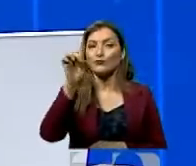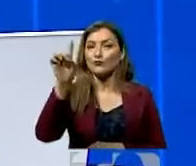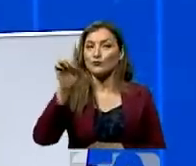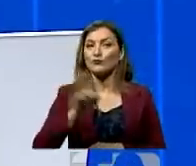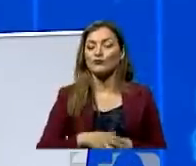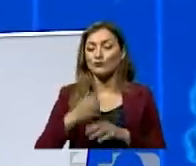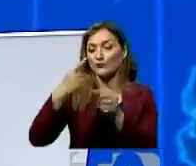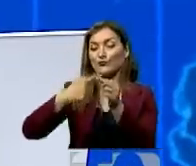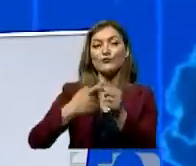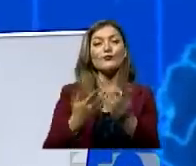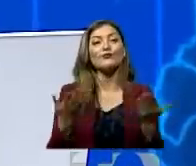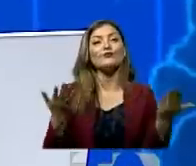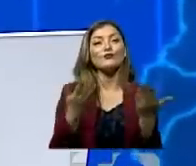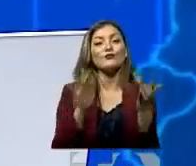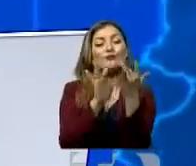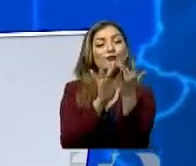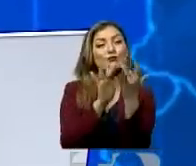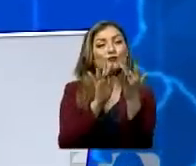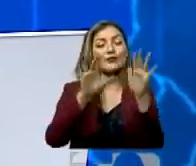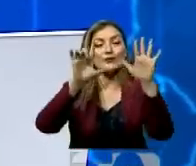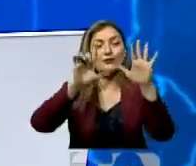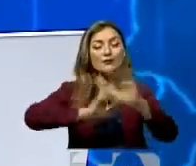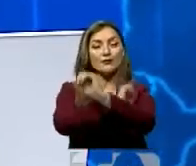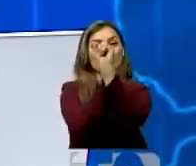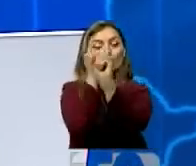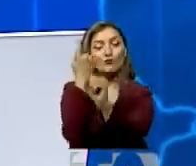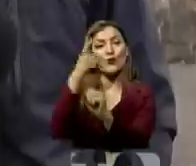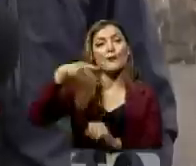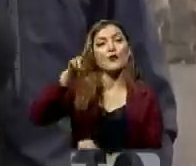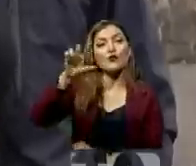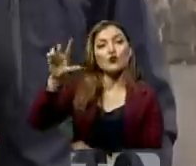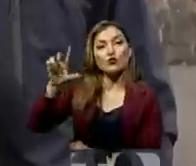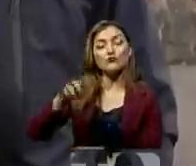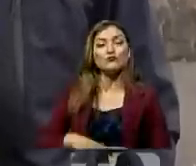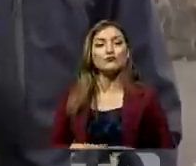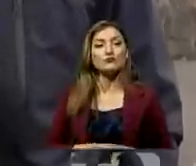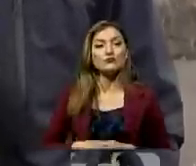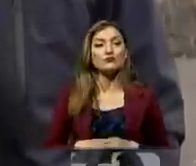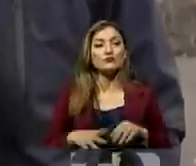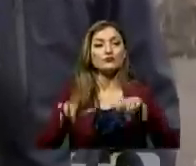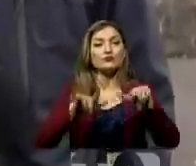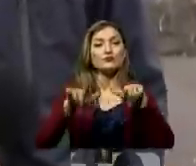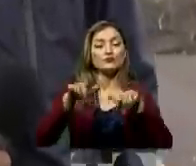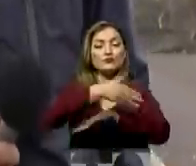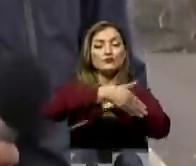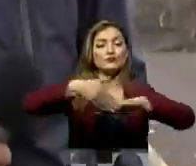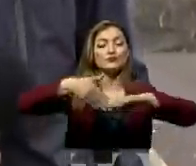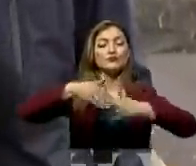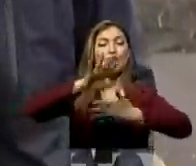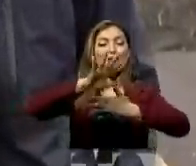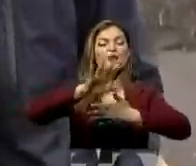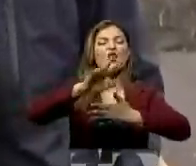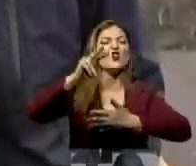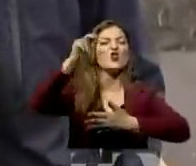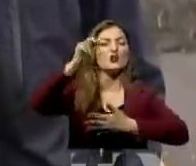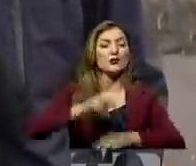quitó ahora vamos inmediatamente 7 y 11 de la mañana con para un cuello él está en el sector de la panamericana norte sector donde ayer sí hubo el